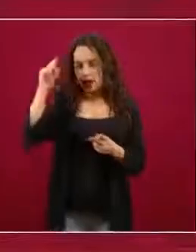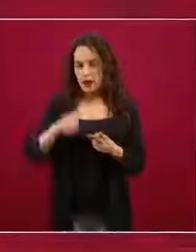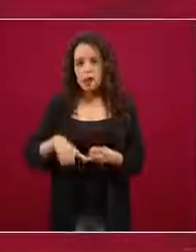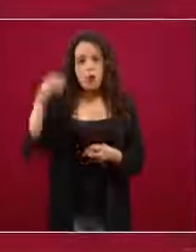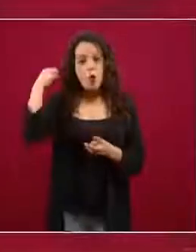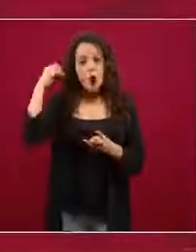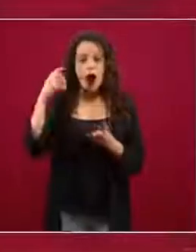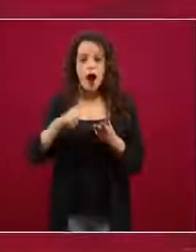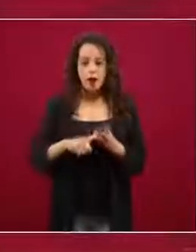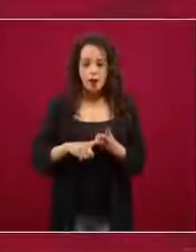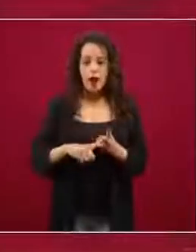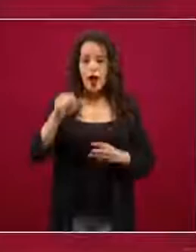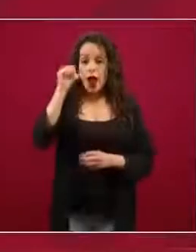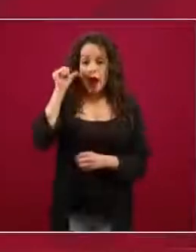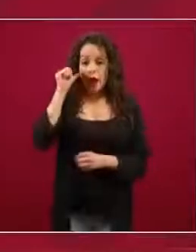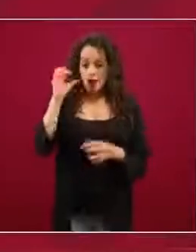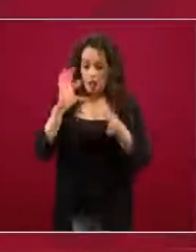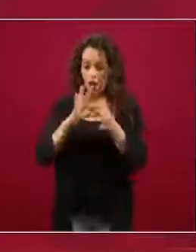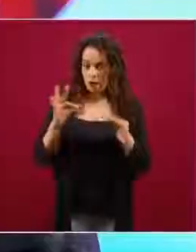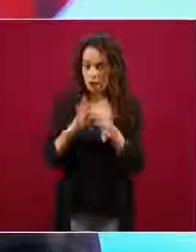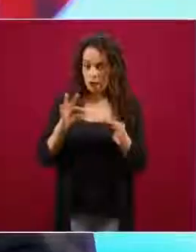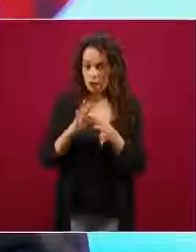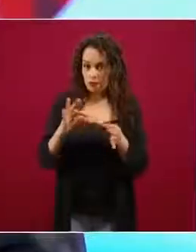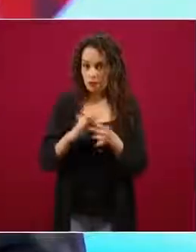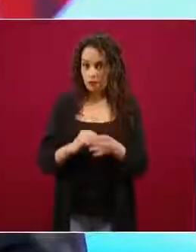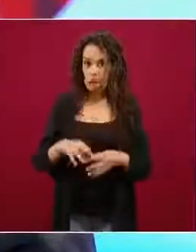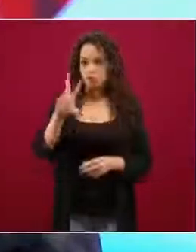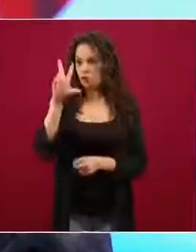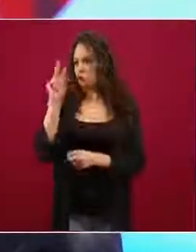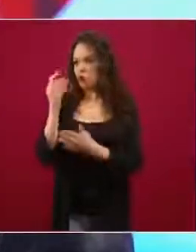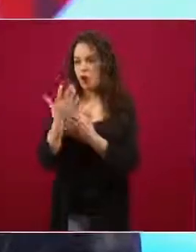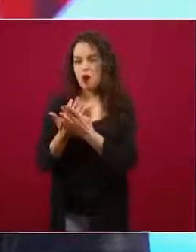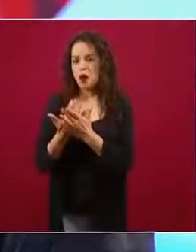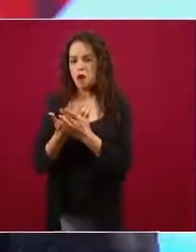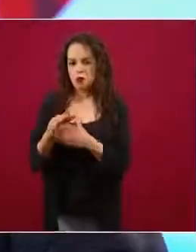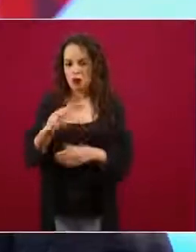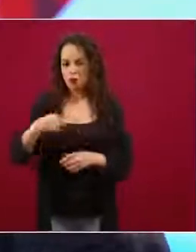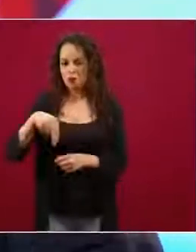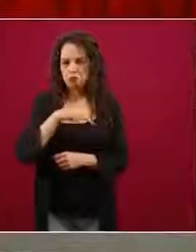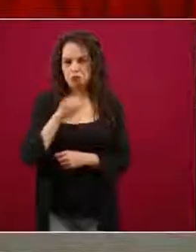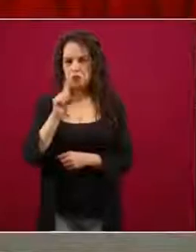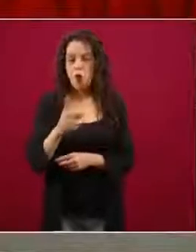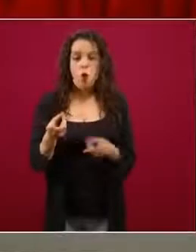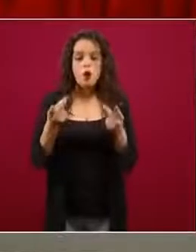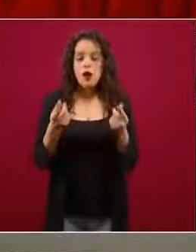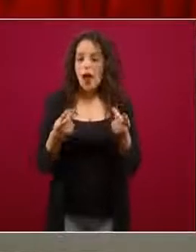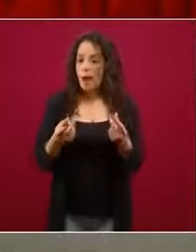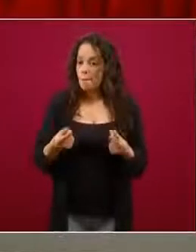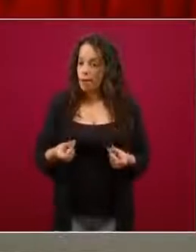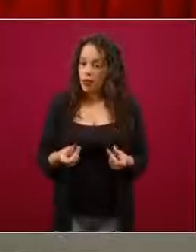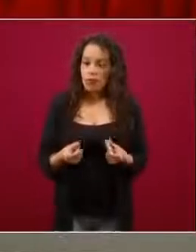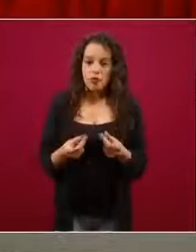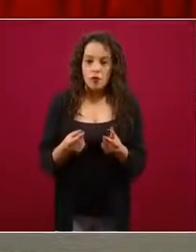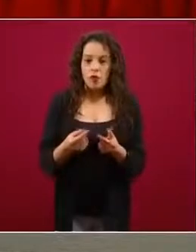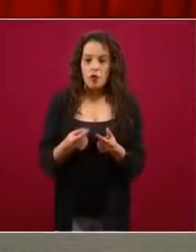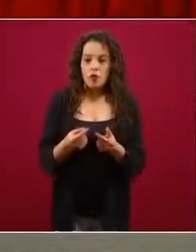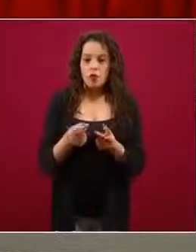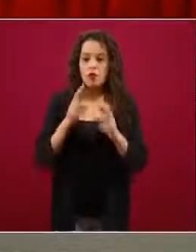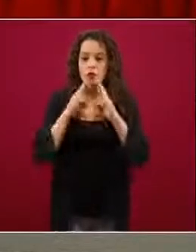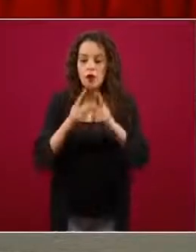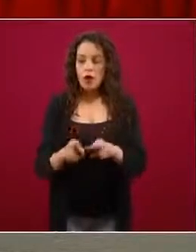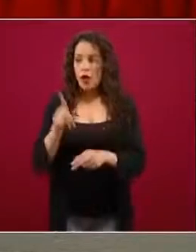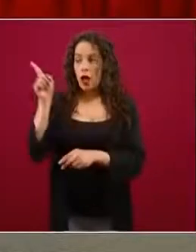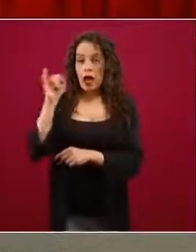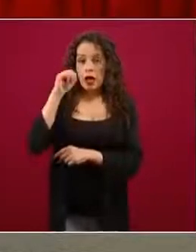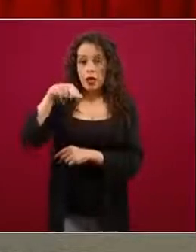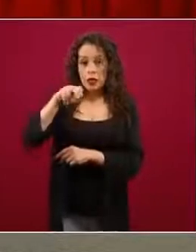Platicábamos ayer, la respuesta es inmediata, no nos esperamos, se lo decíamos a Liliana, y el INSABI, el Instituto